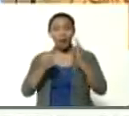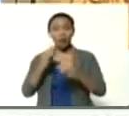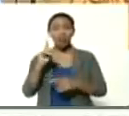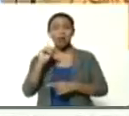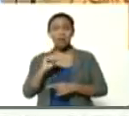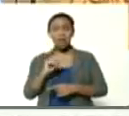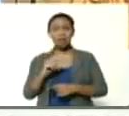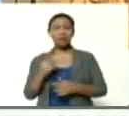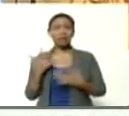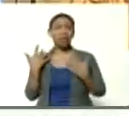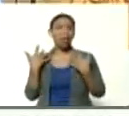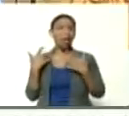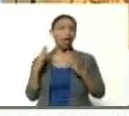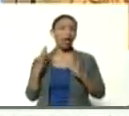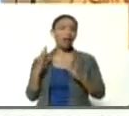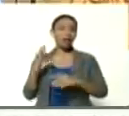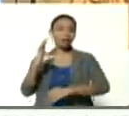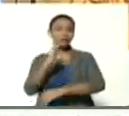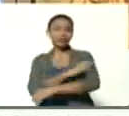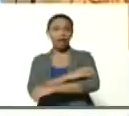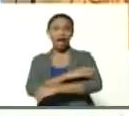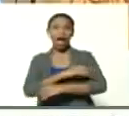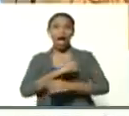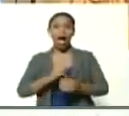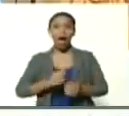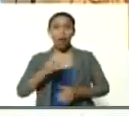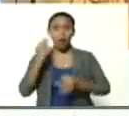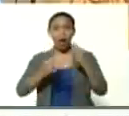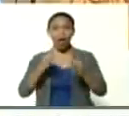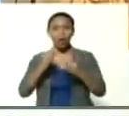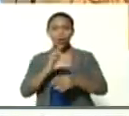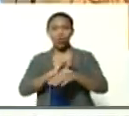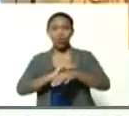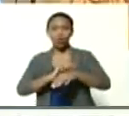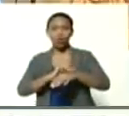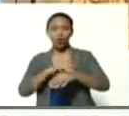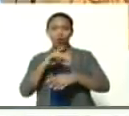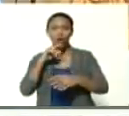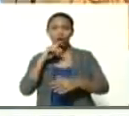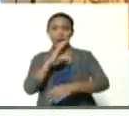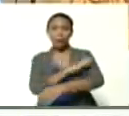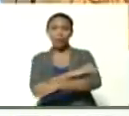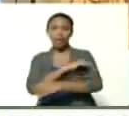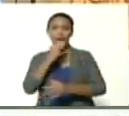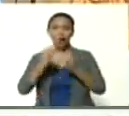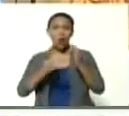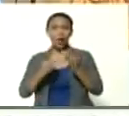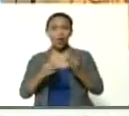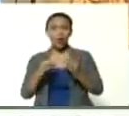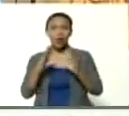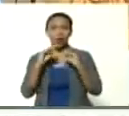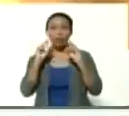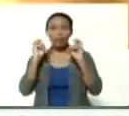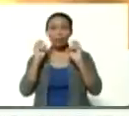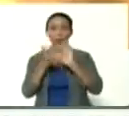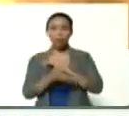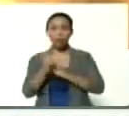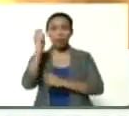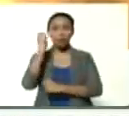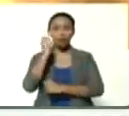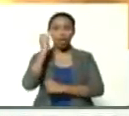echar Escalón. Capitán abogado, doctor capitán lo va a llamar, doctor capitán